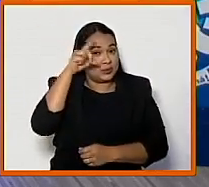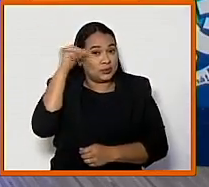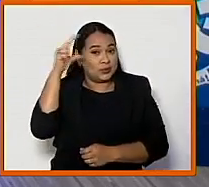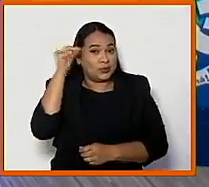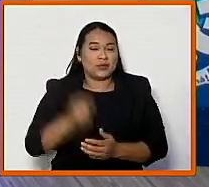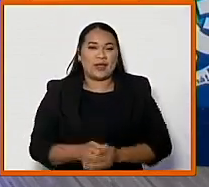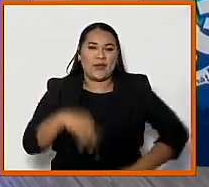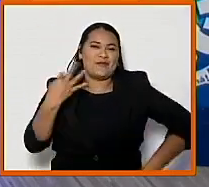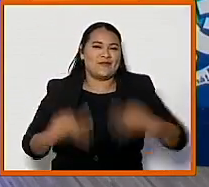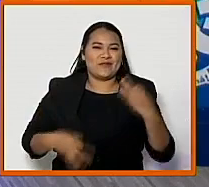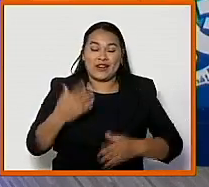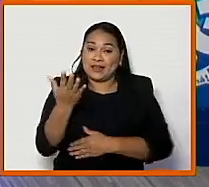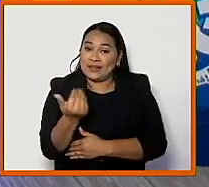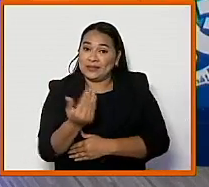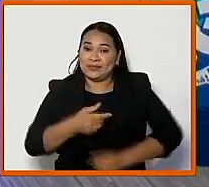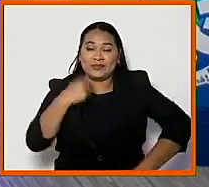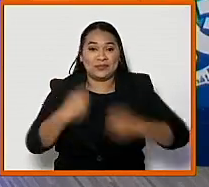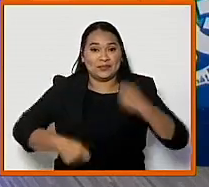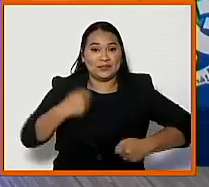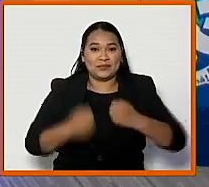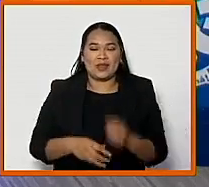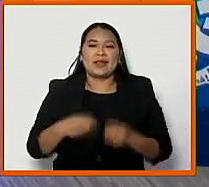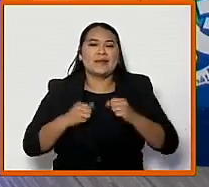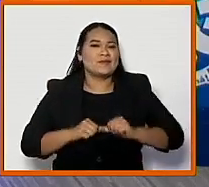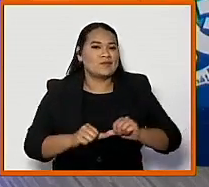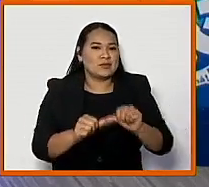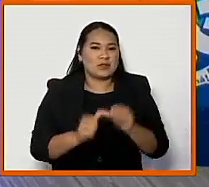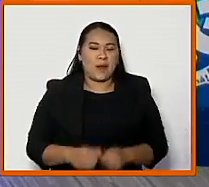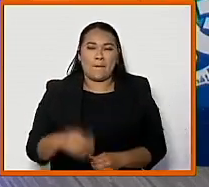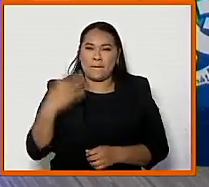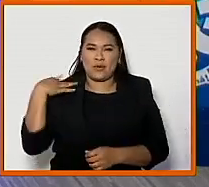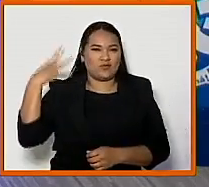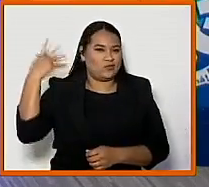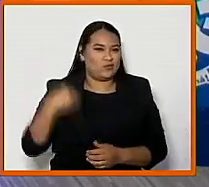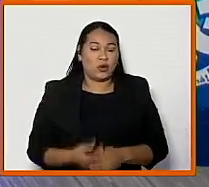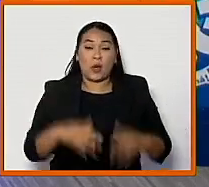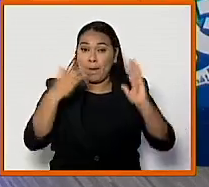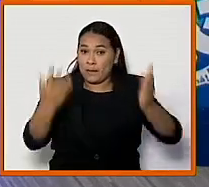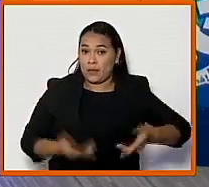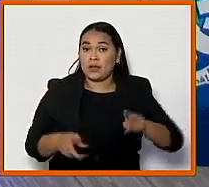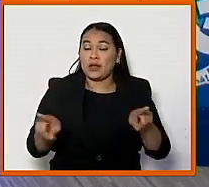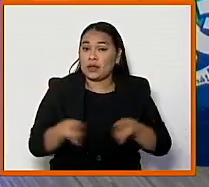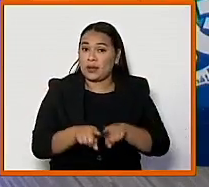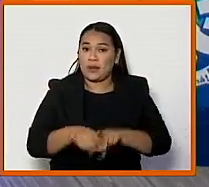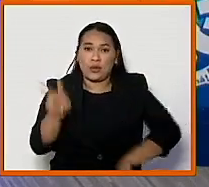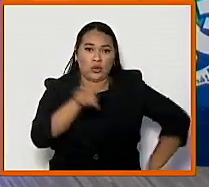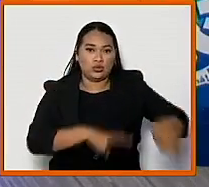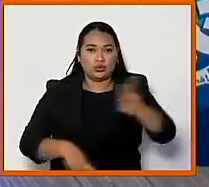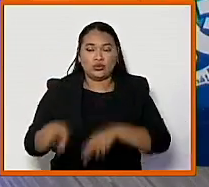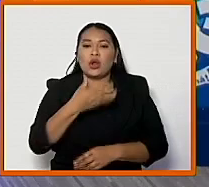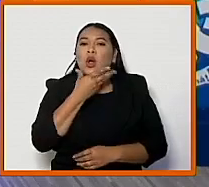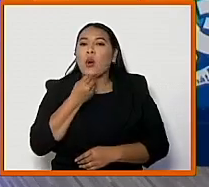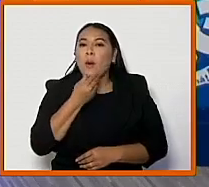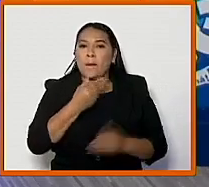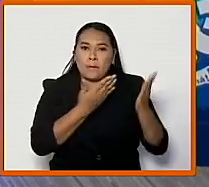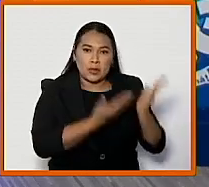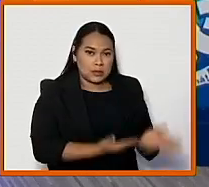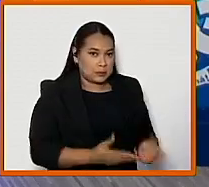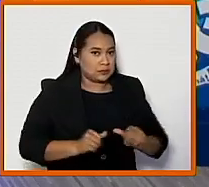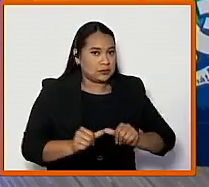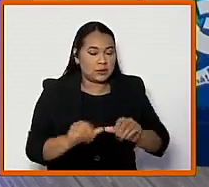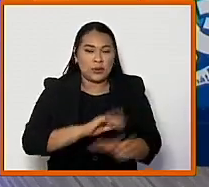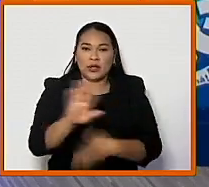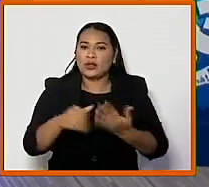y feliz 15 de septiembre. Como siempre es un honor darle la bienvenida a nuestro notario y auditor, quienes están para dar fe a cada uno de nuestros